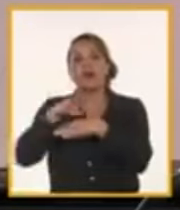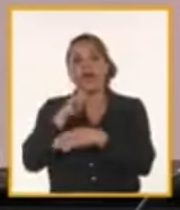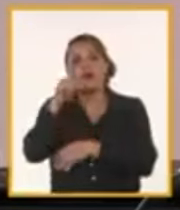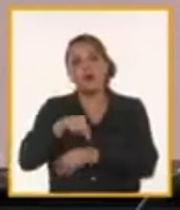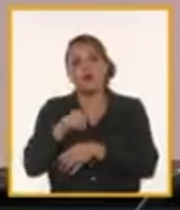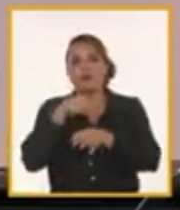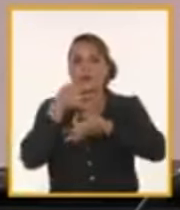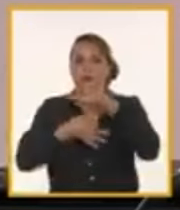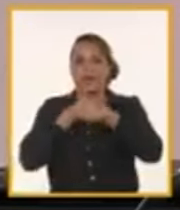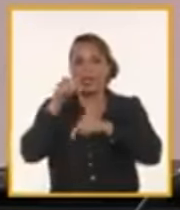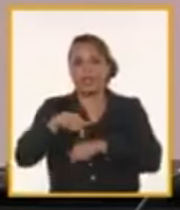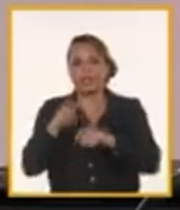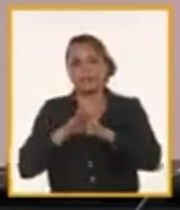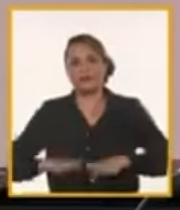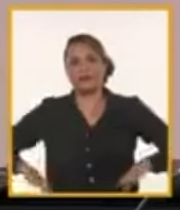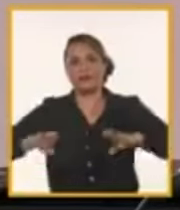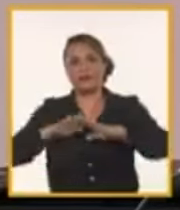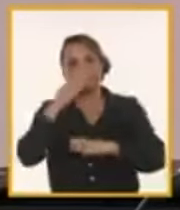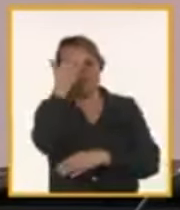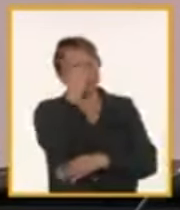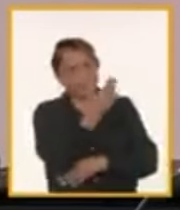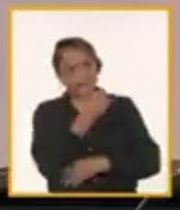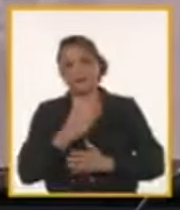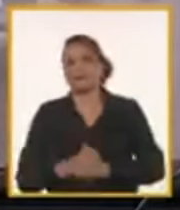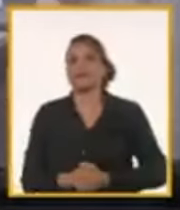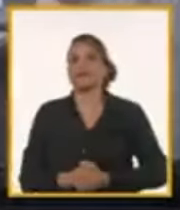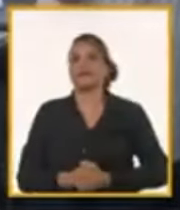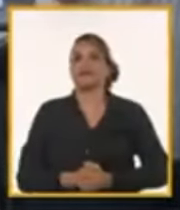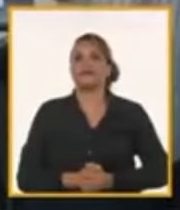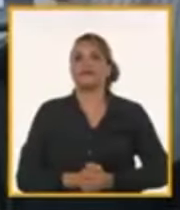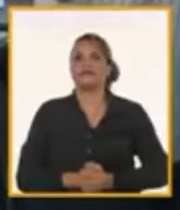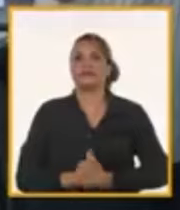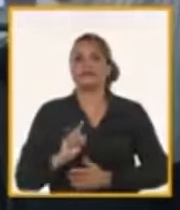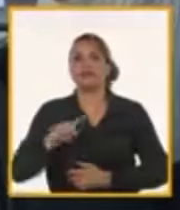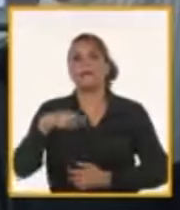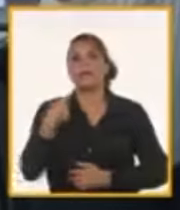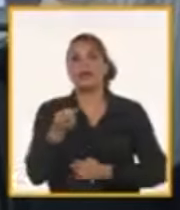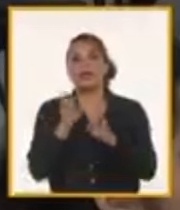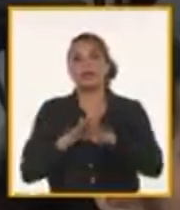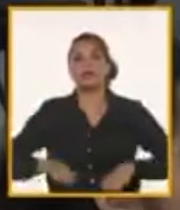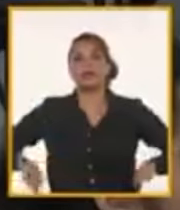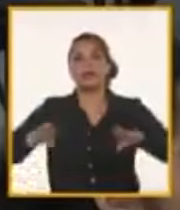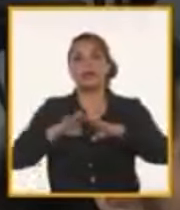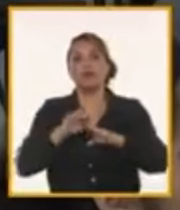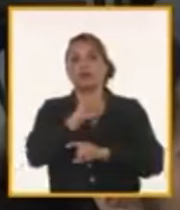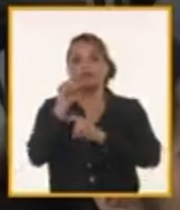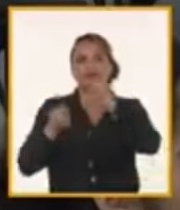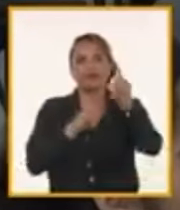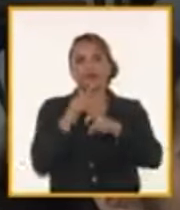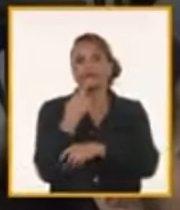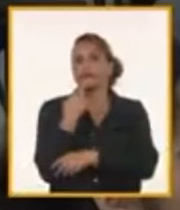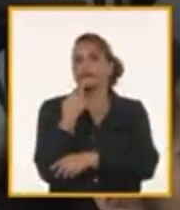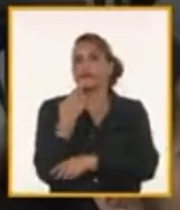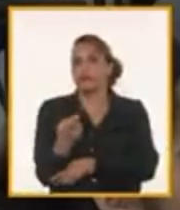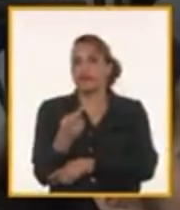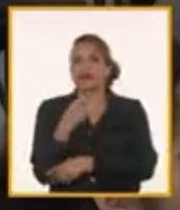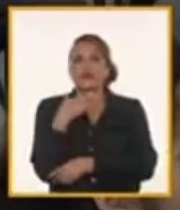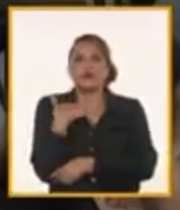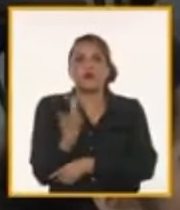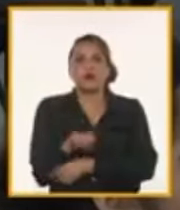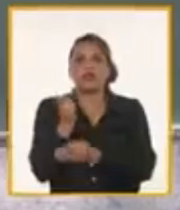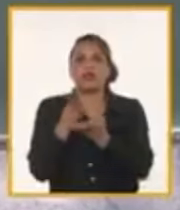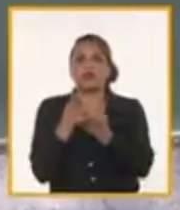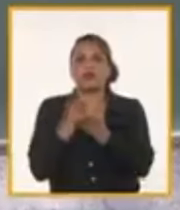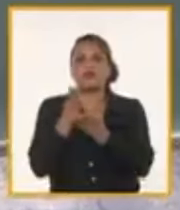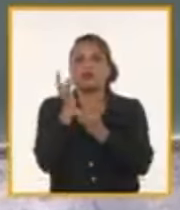hablando en breve acá en nuestra mesa redonda gracias dais Mañana en la mesa redonda preguntas y respuestas sobre la educación